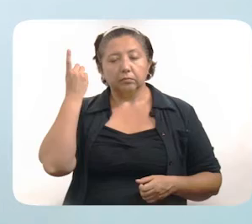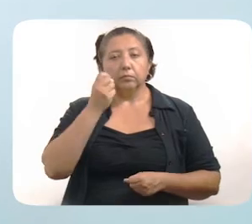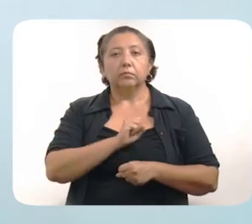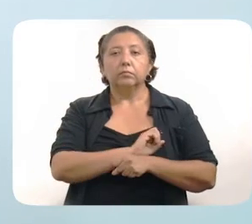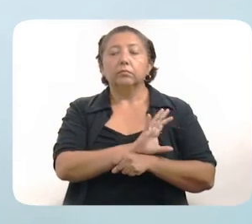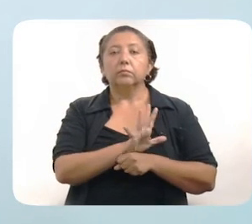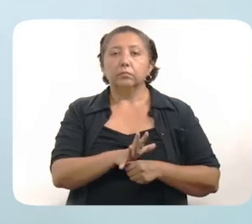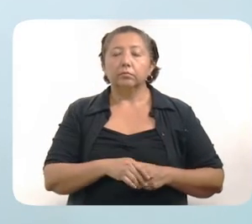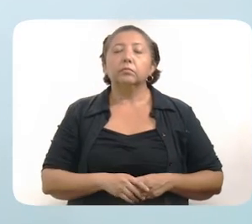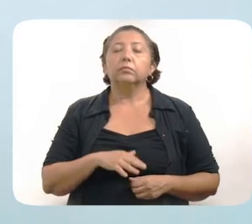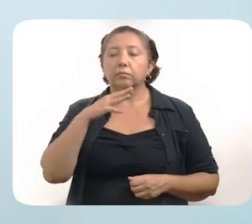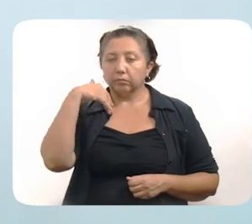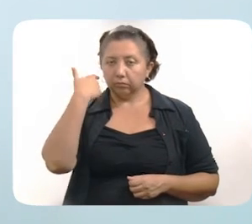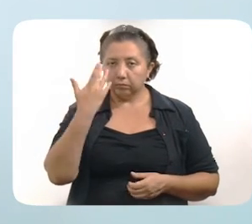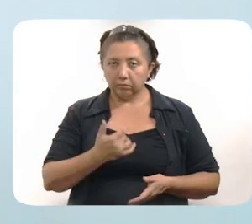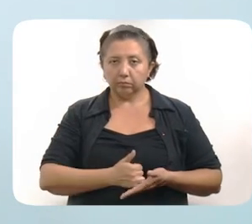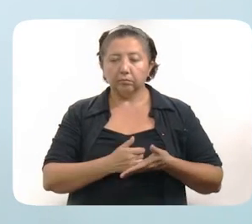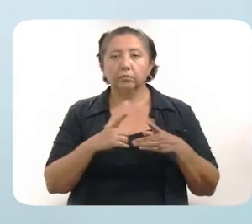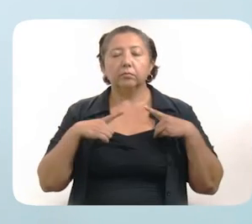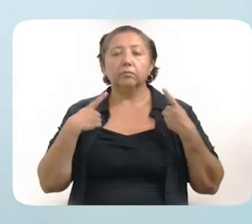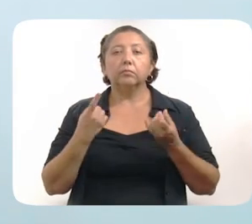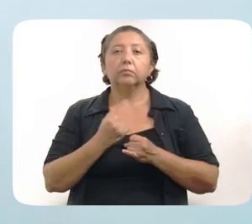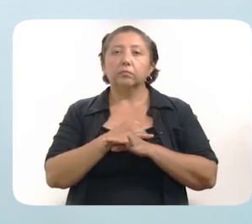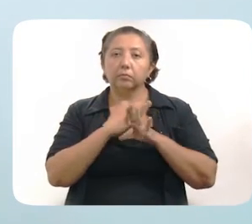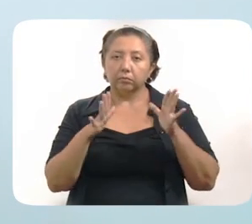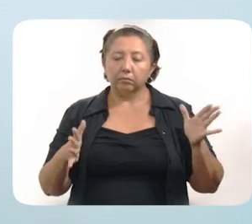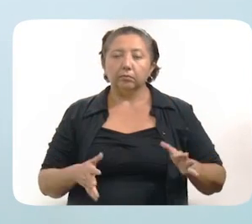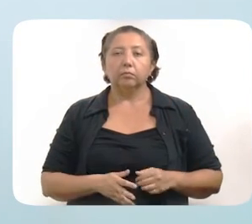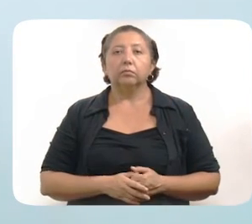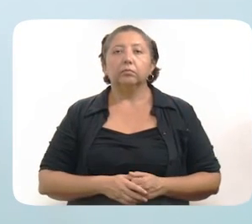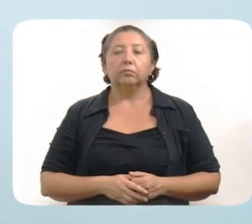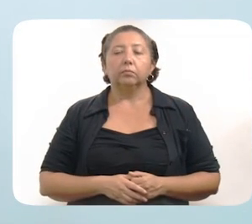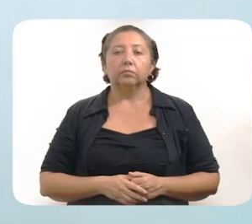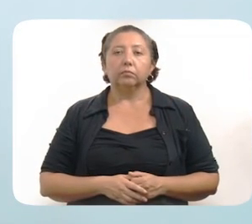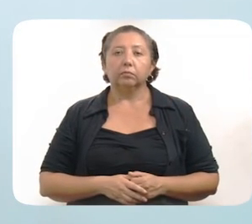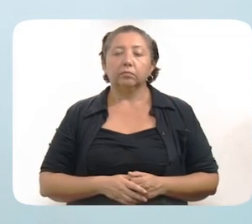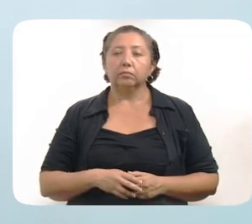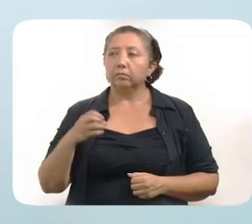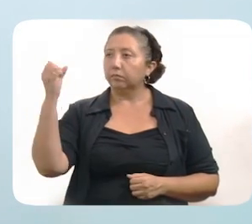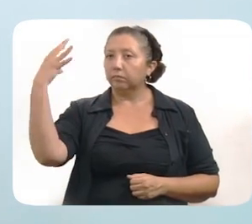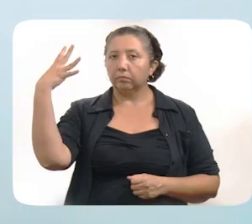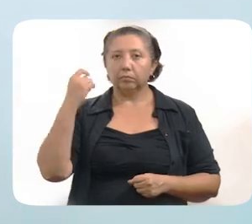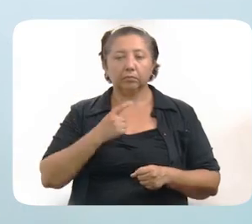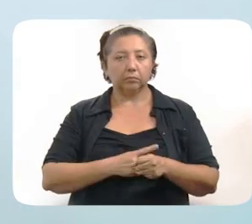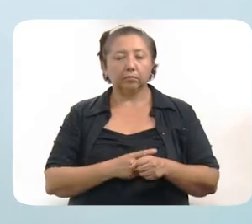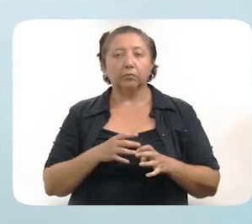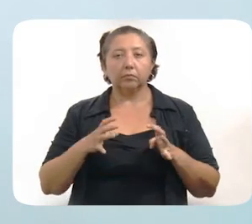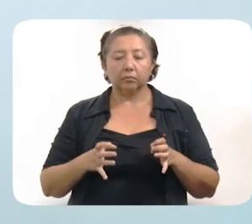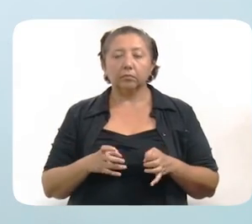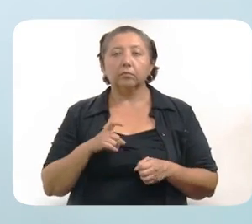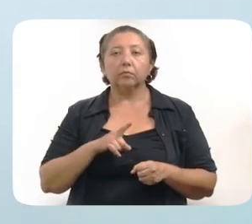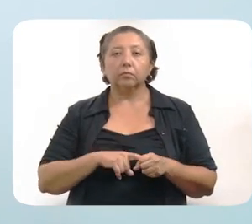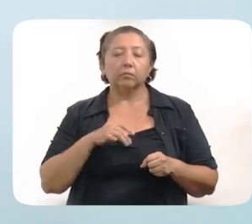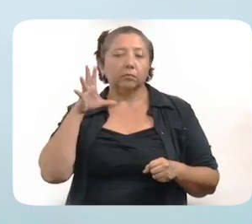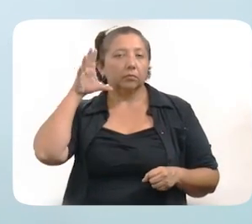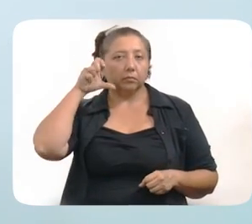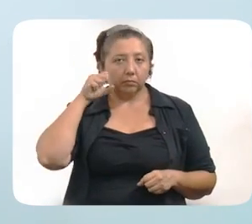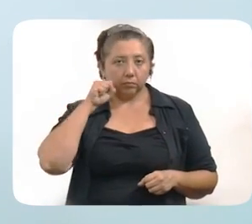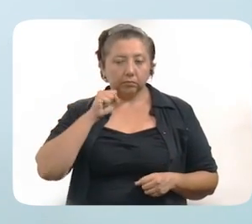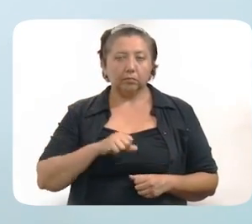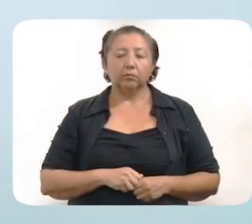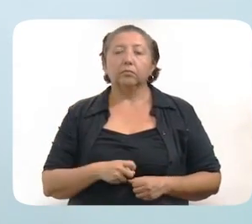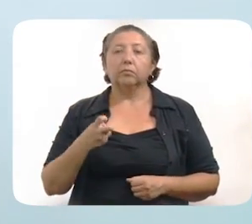con coronavirus deseen cooperar proporcionando esta información el semáforo epidemiológico estatal está en naranja